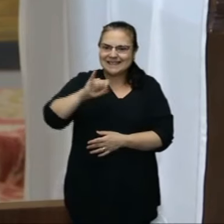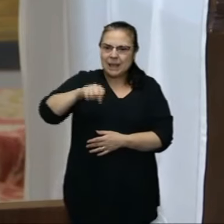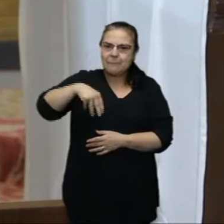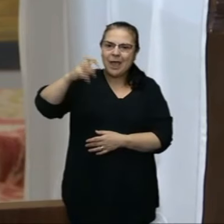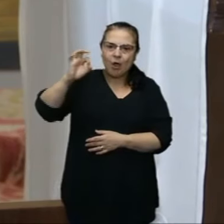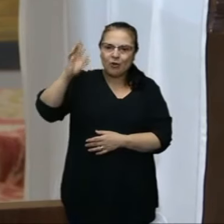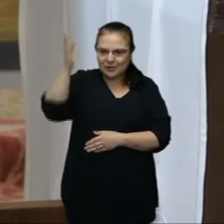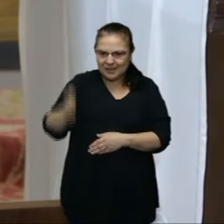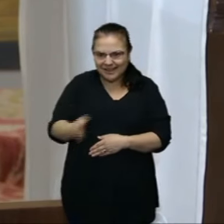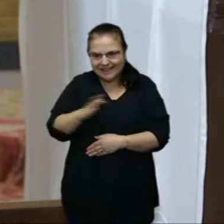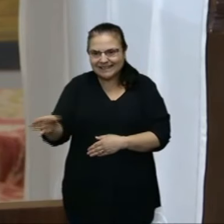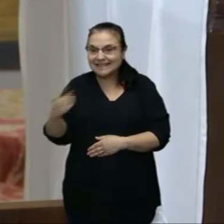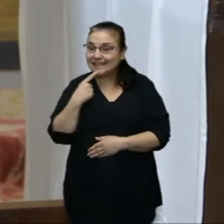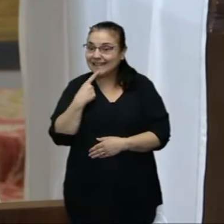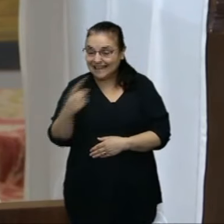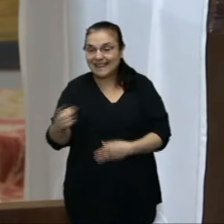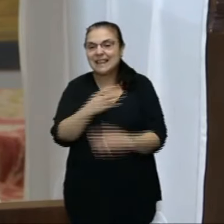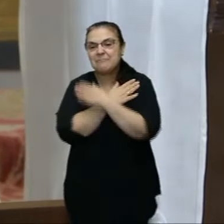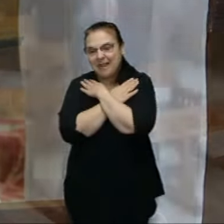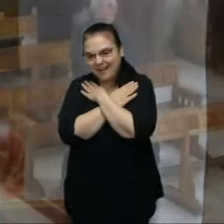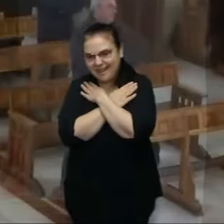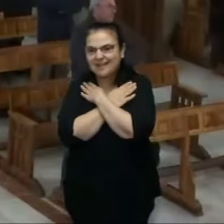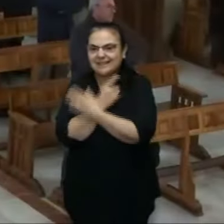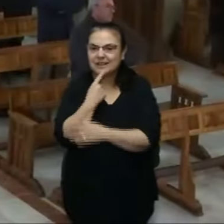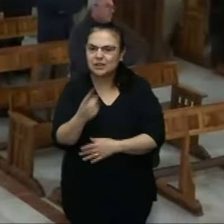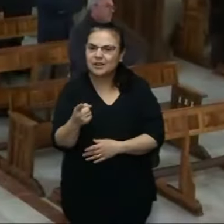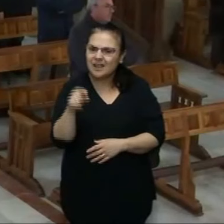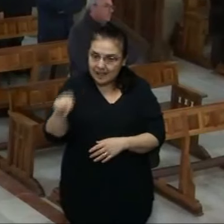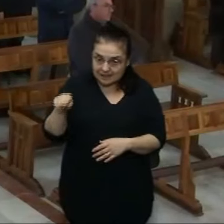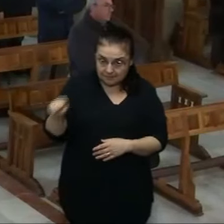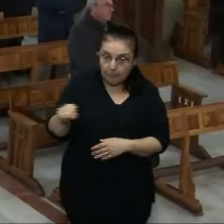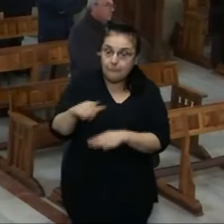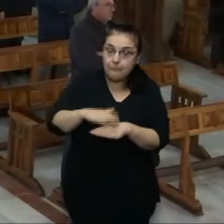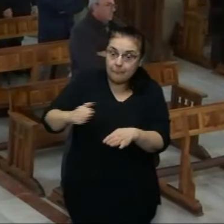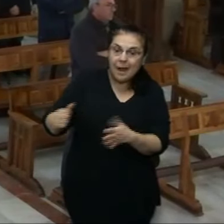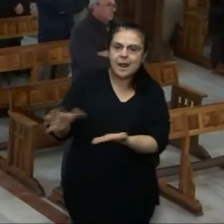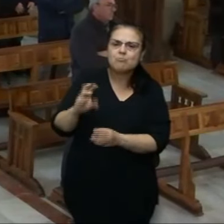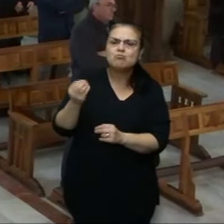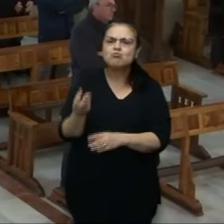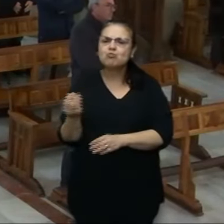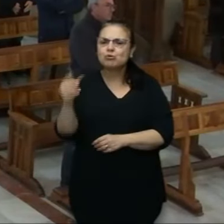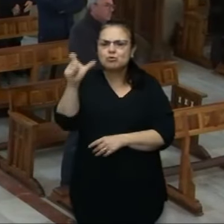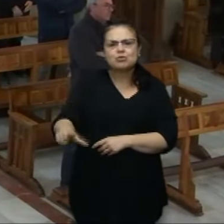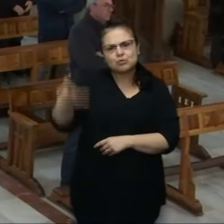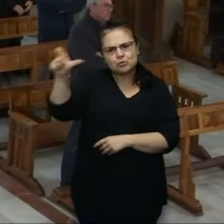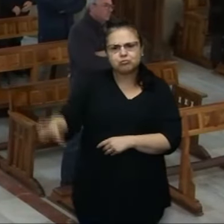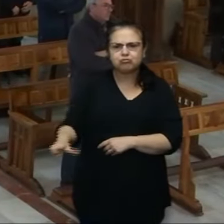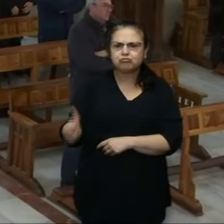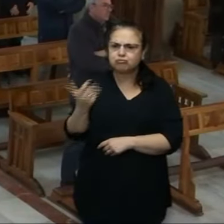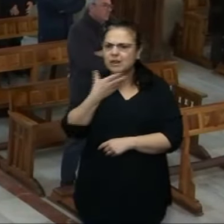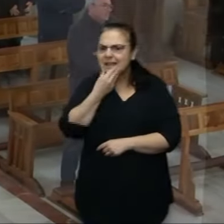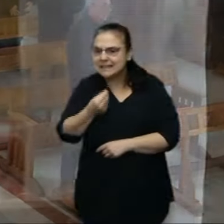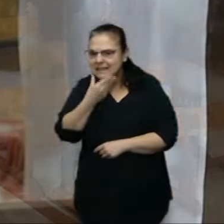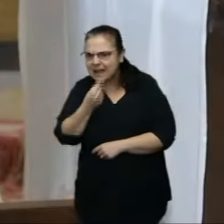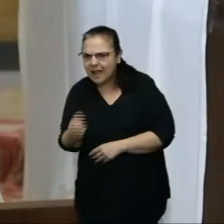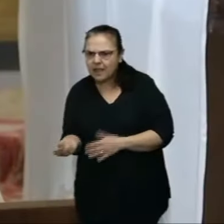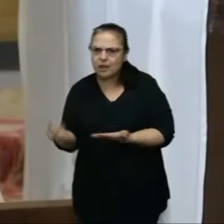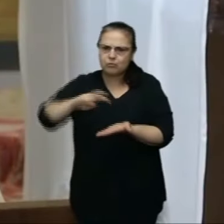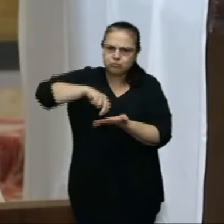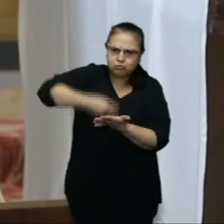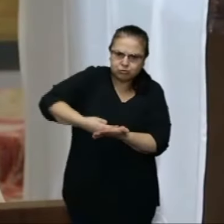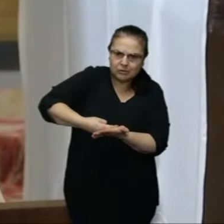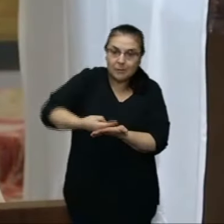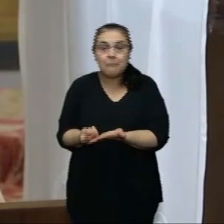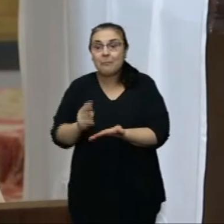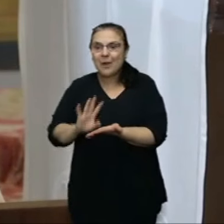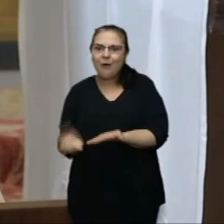dijo a María, su madre: «Este ha sido puesto para que muchos en Israel caigan y se levanten, y